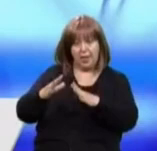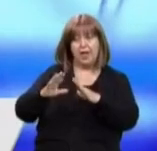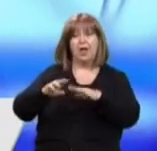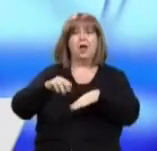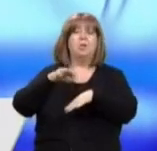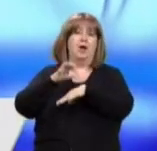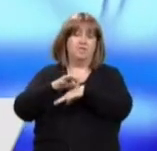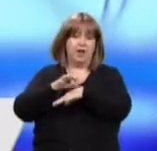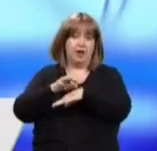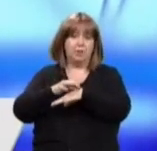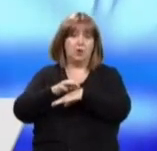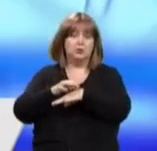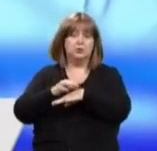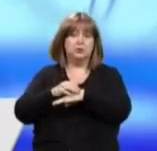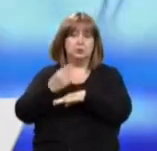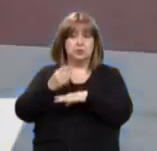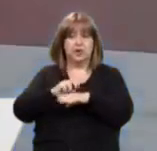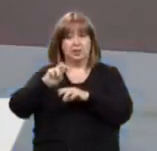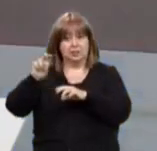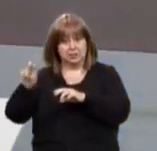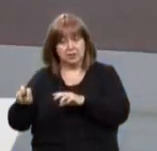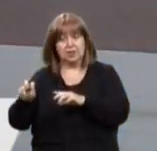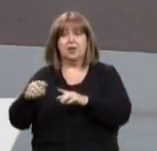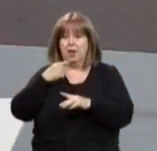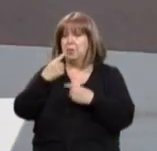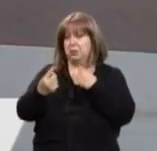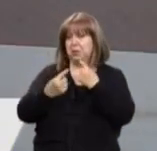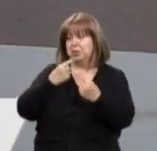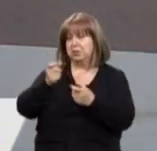activa en 600 años. Entonces sí, habló de todo lo que le preguntaron, una entrevista muy abierta.